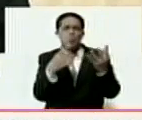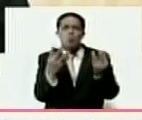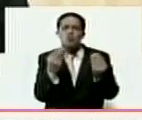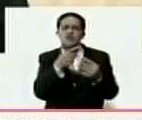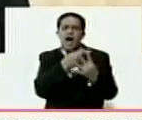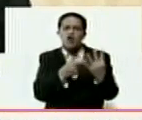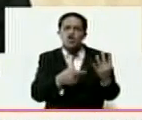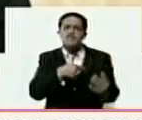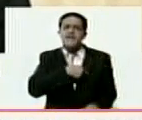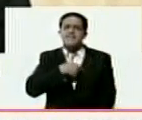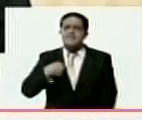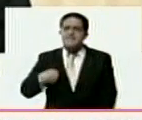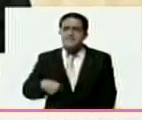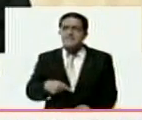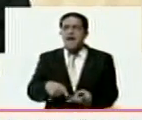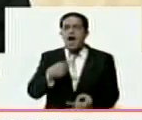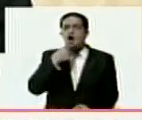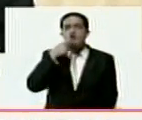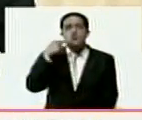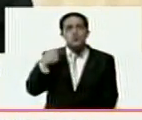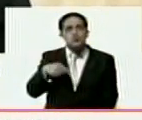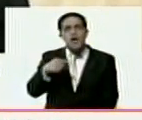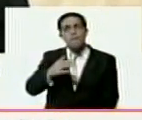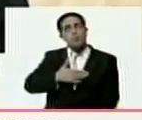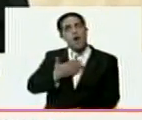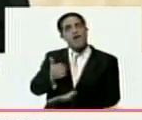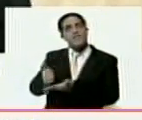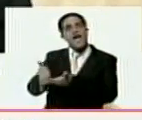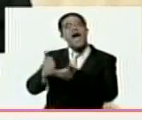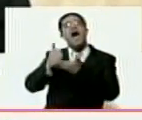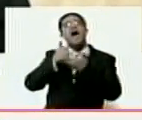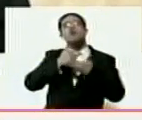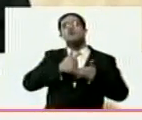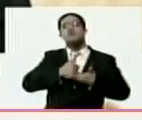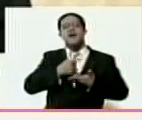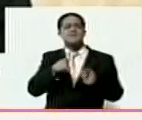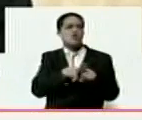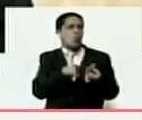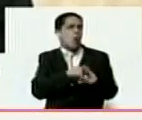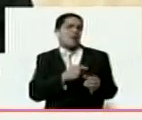China y Rusia pueden colaborar de manera solidaria.